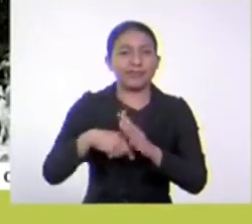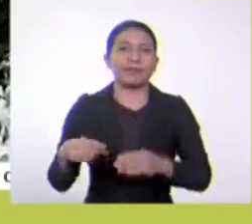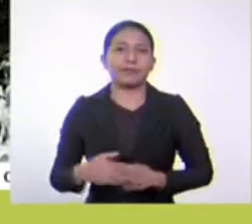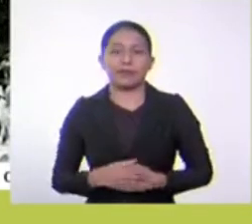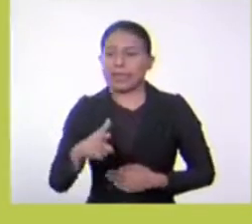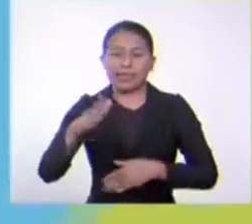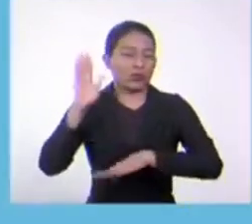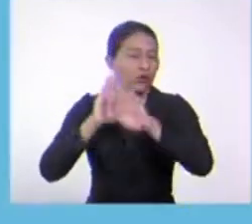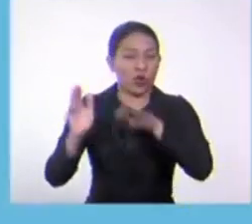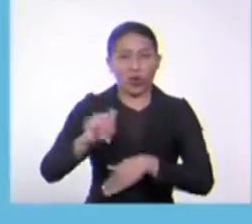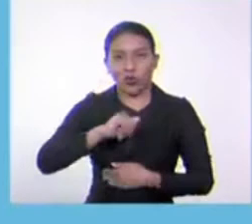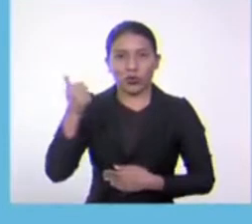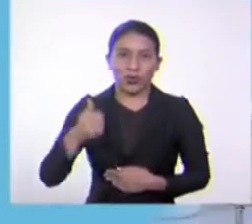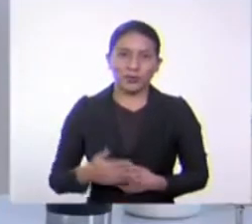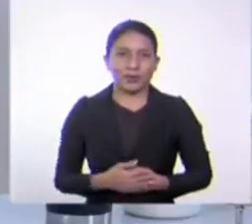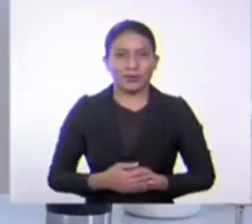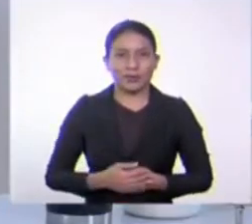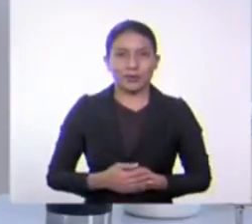otra historia.